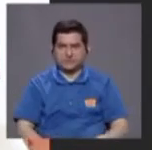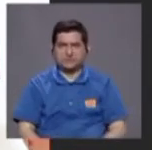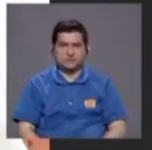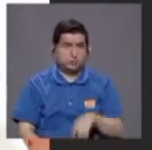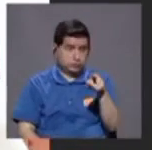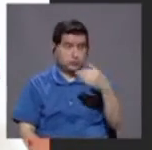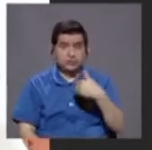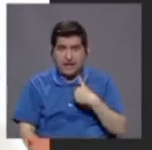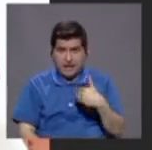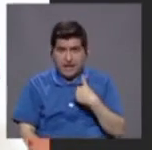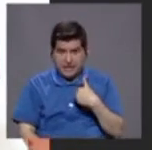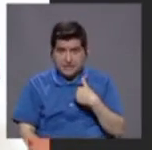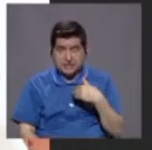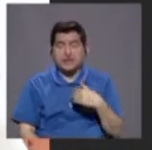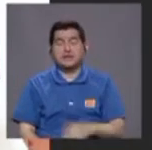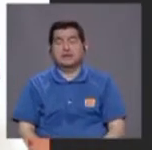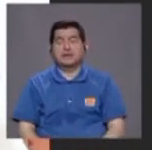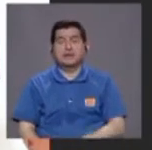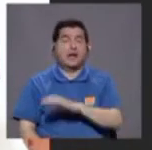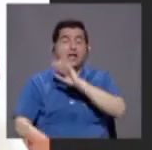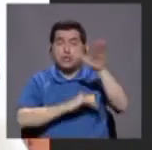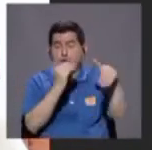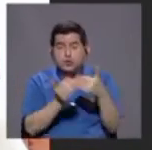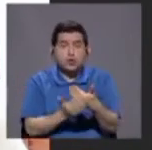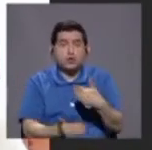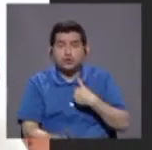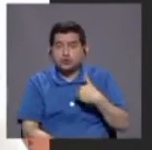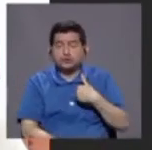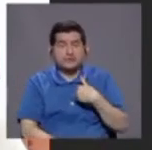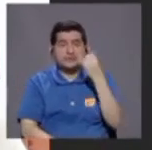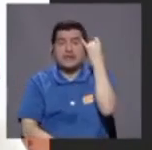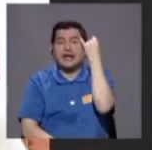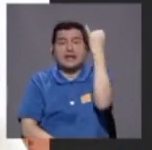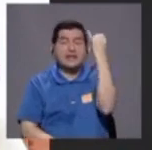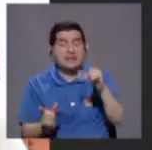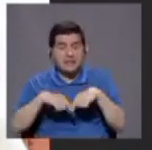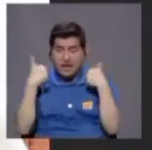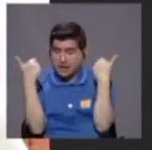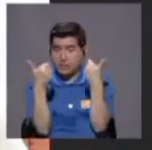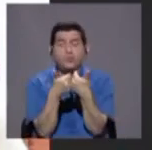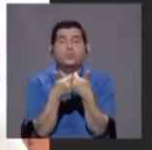él tenía en mente y que todos teníamos en mente como grupo